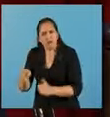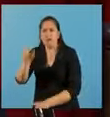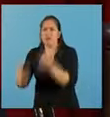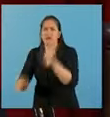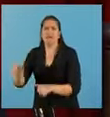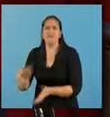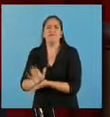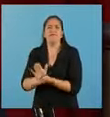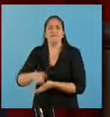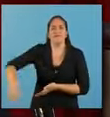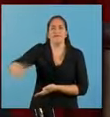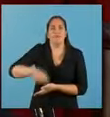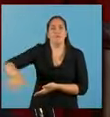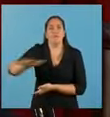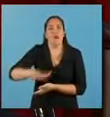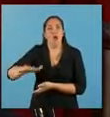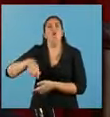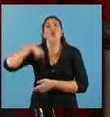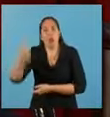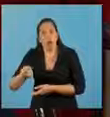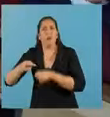todos.